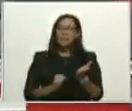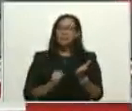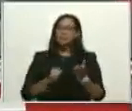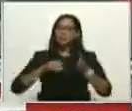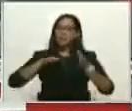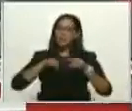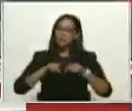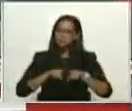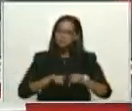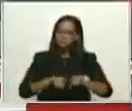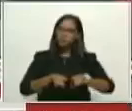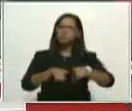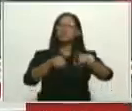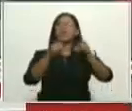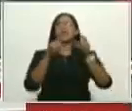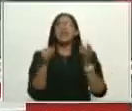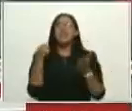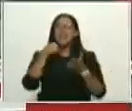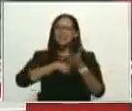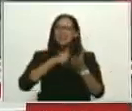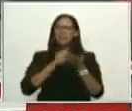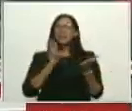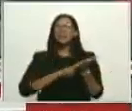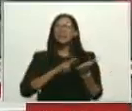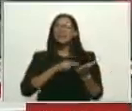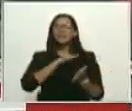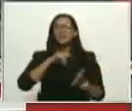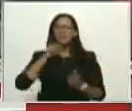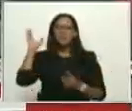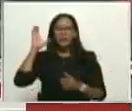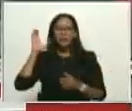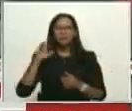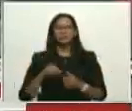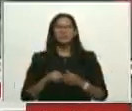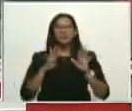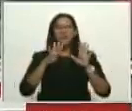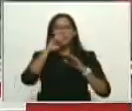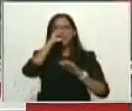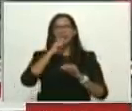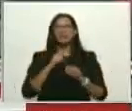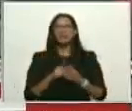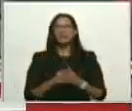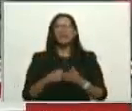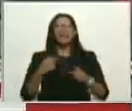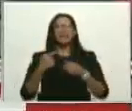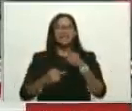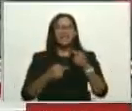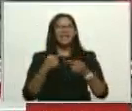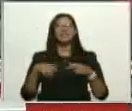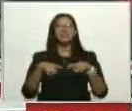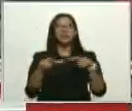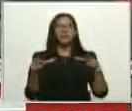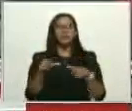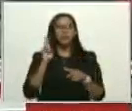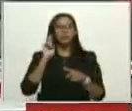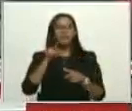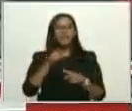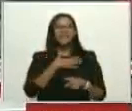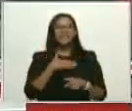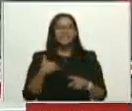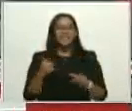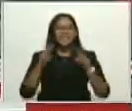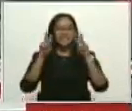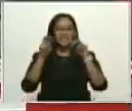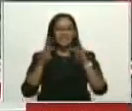vanguardia en la batalla por la verdad de nuestro país en estos 9 años. En cada coyuntura, si usted quiere revisar